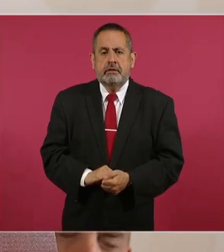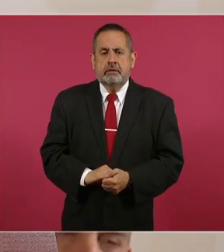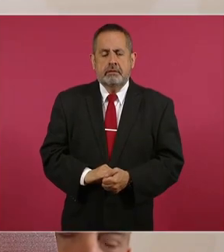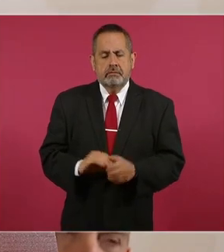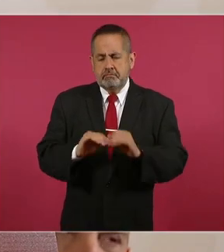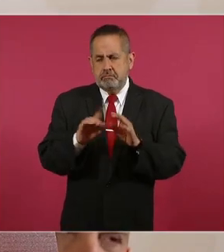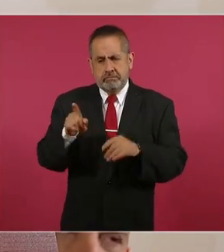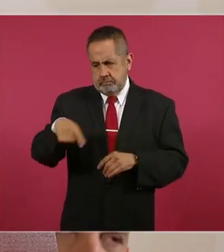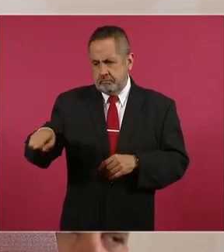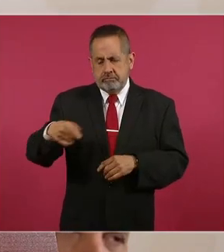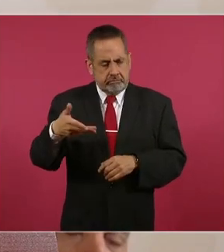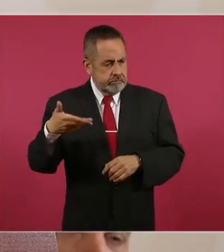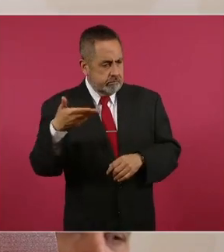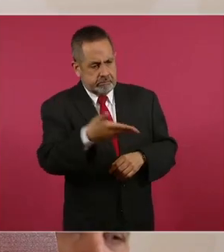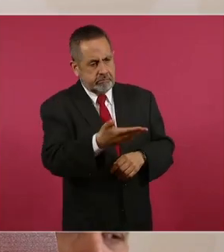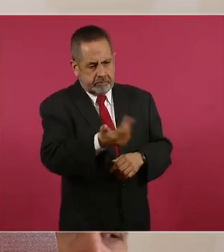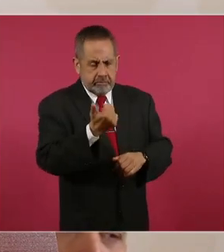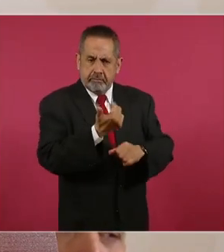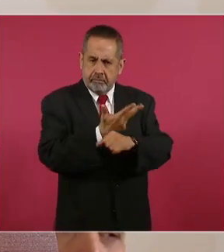básicamente, ¿no?